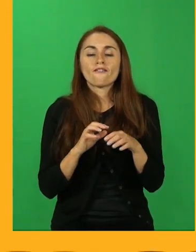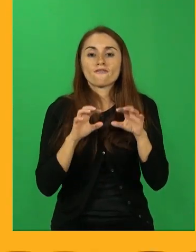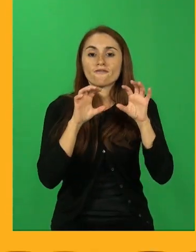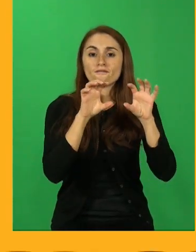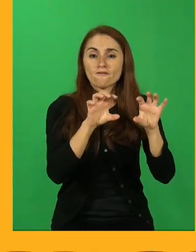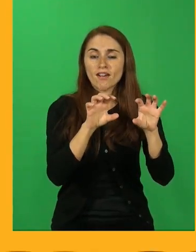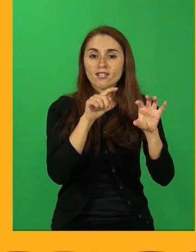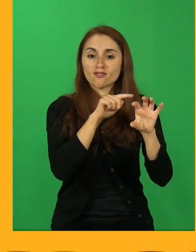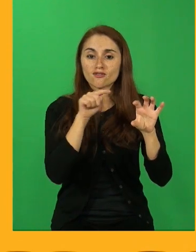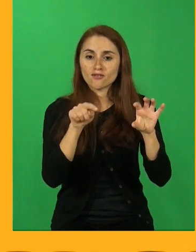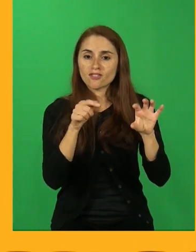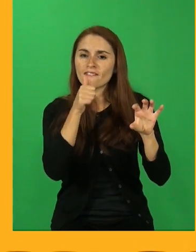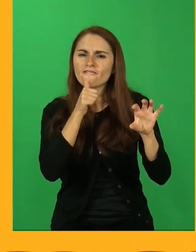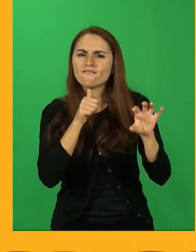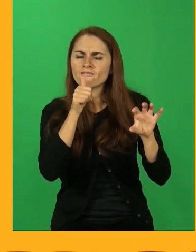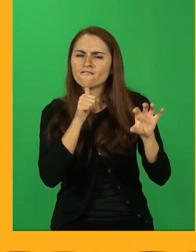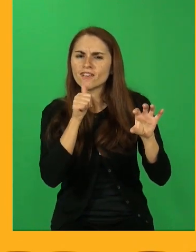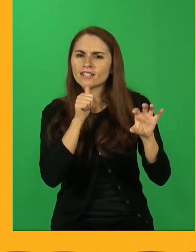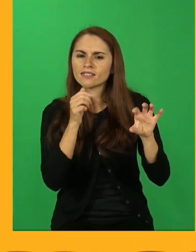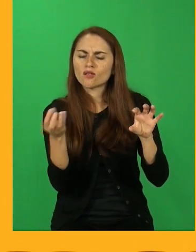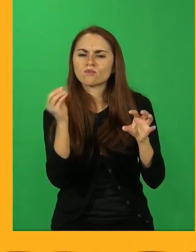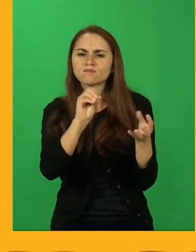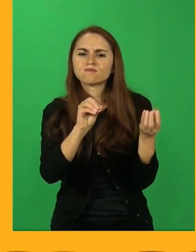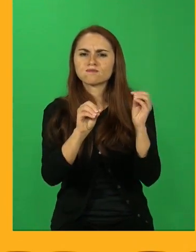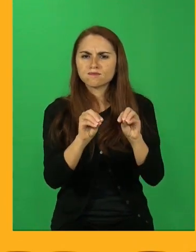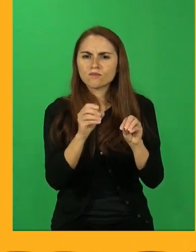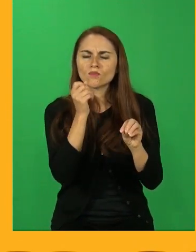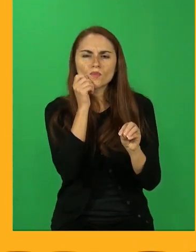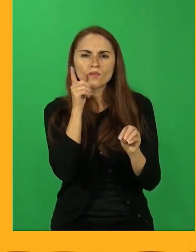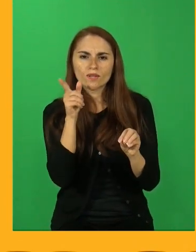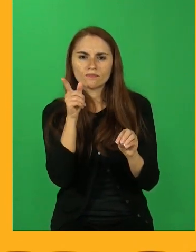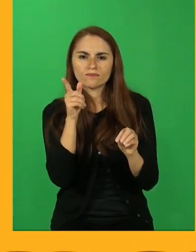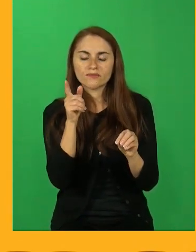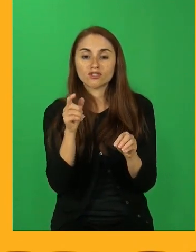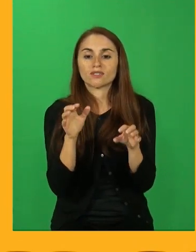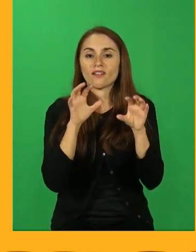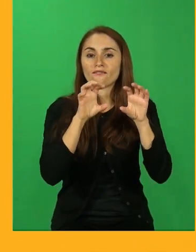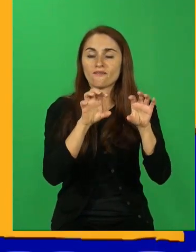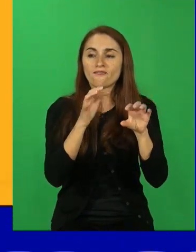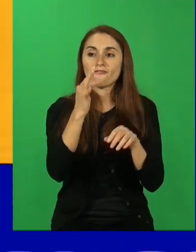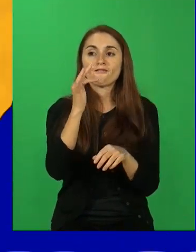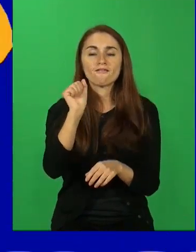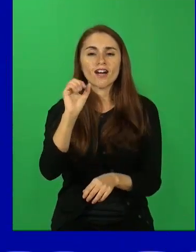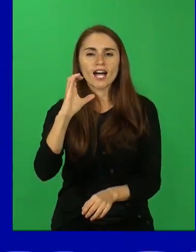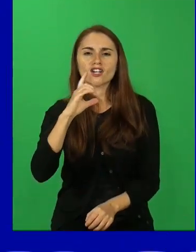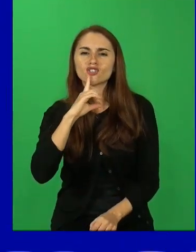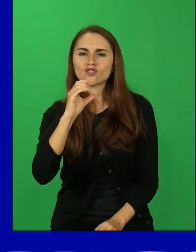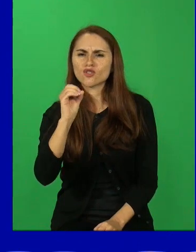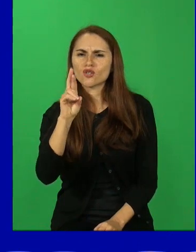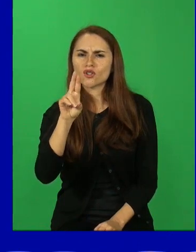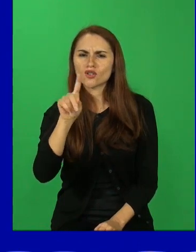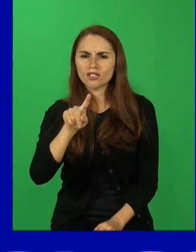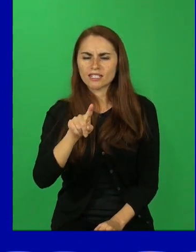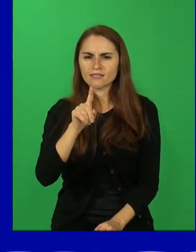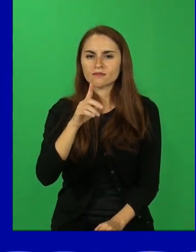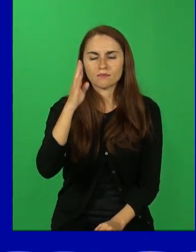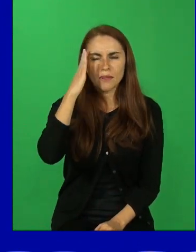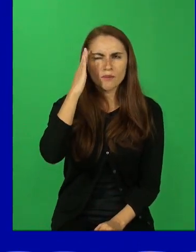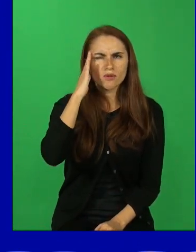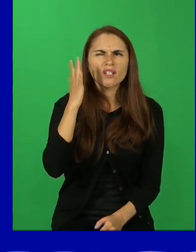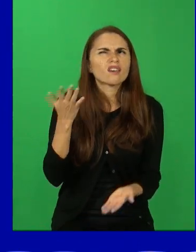que faltan. Fíjate bien, palabra clave, factores. O sea, tienes que acordarte de los